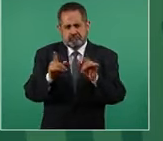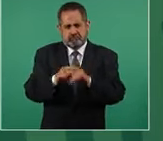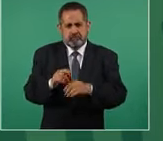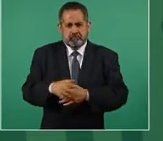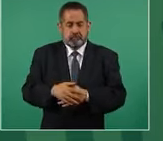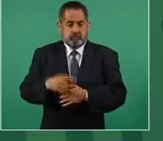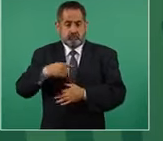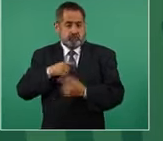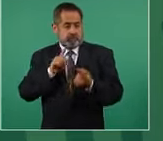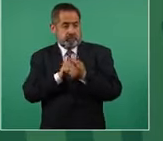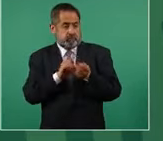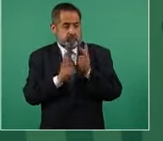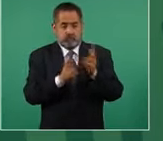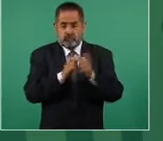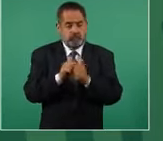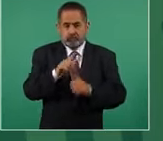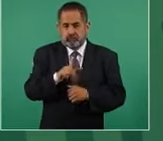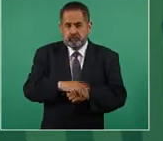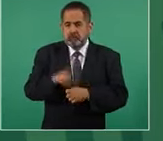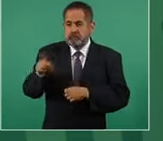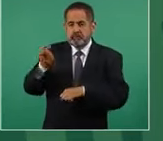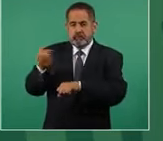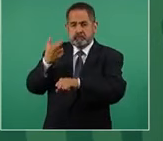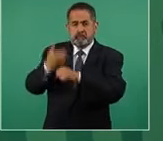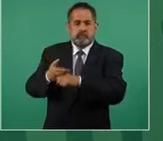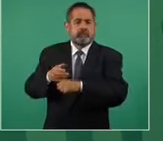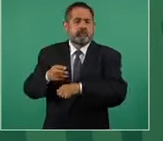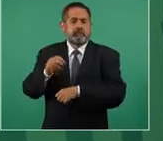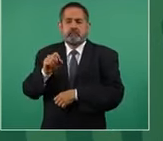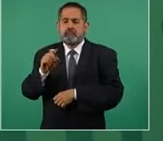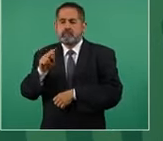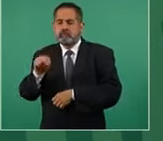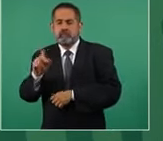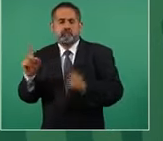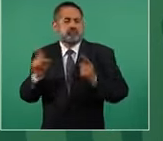Yo no me reuní con él, solamente el secretario de Defensa, Marina y CNI.